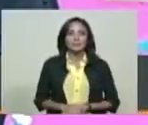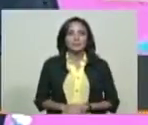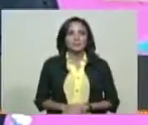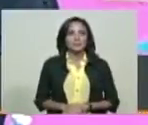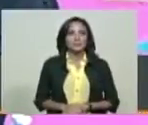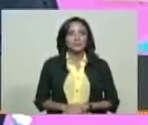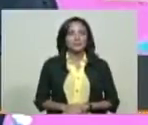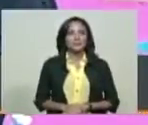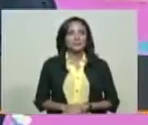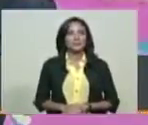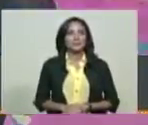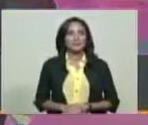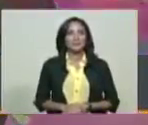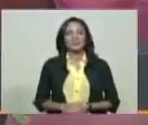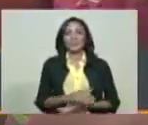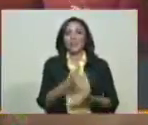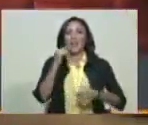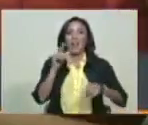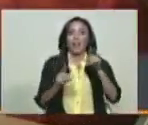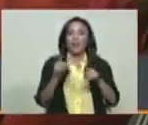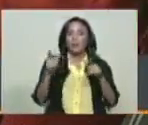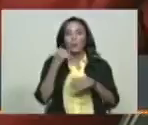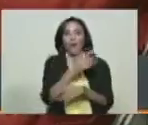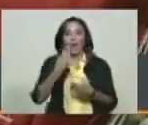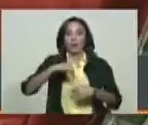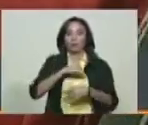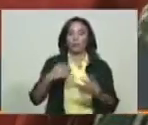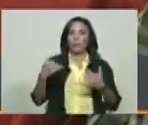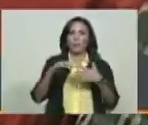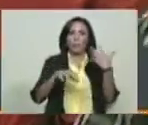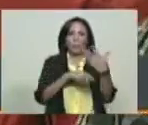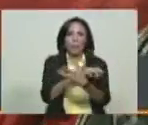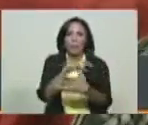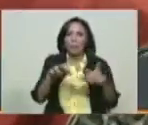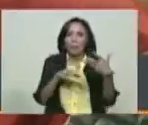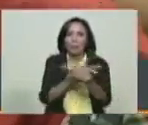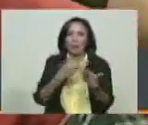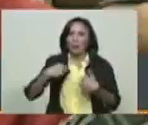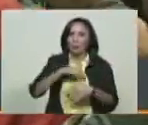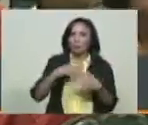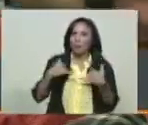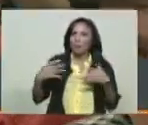divisionista mirarnos los complejos entre nosotros más nunca camaradas